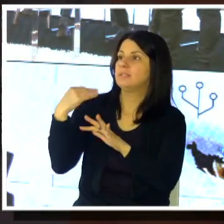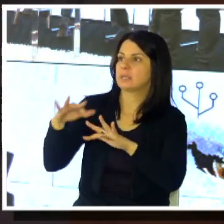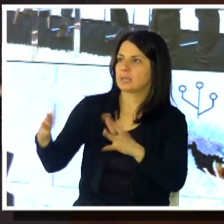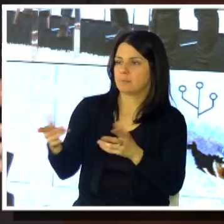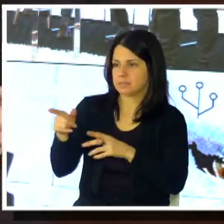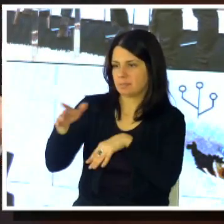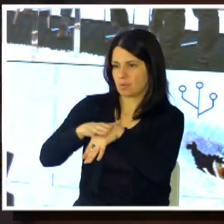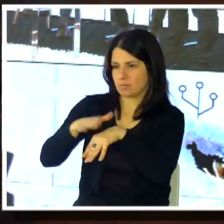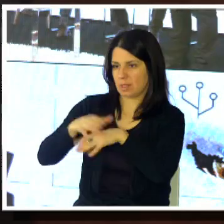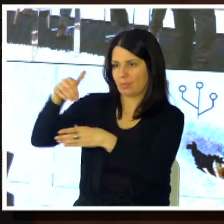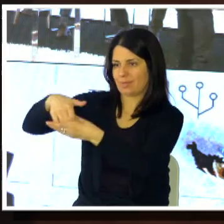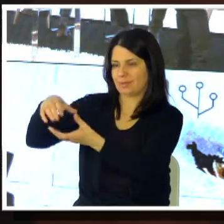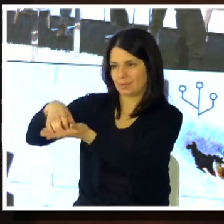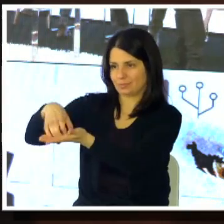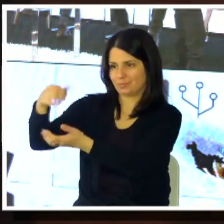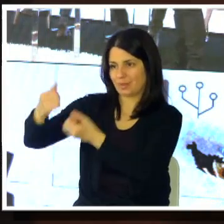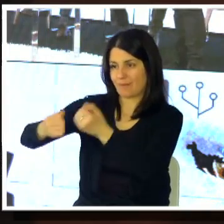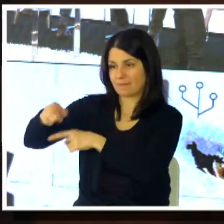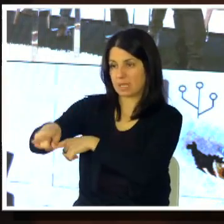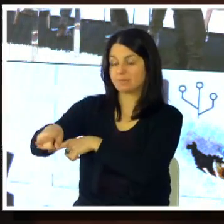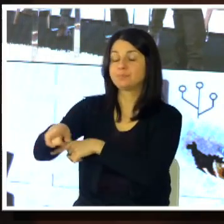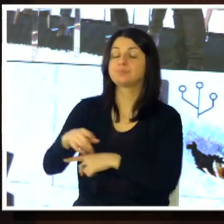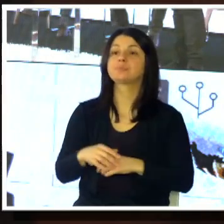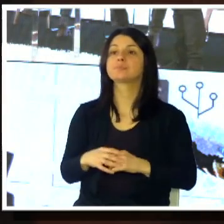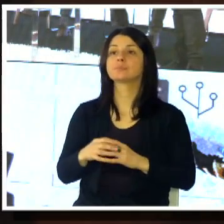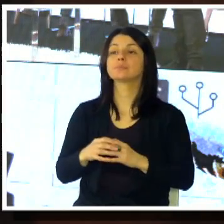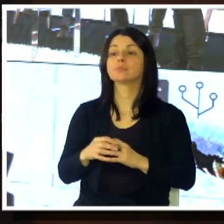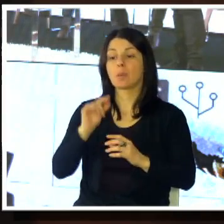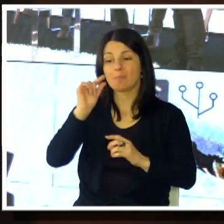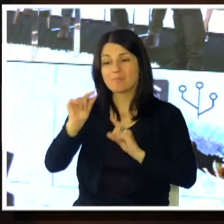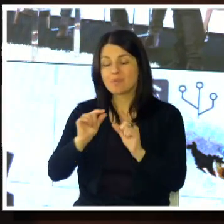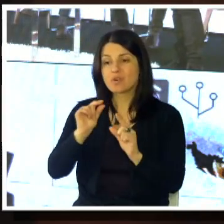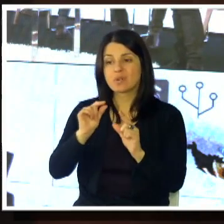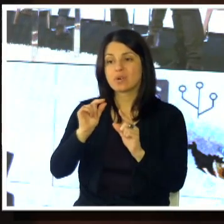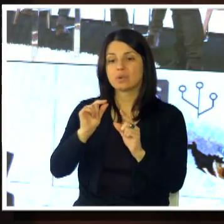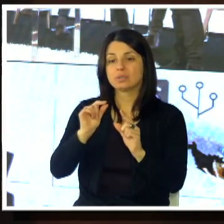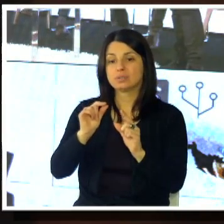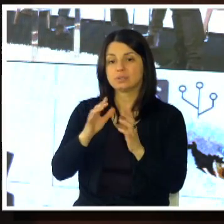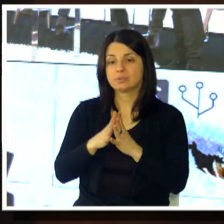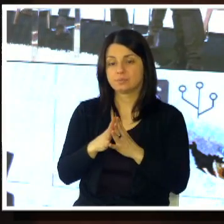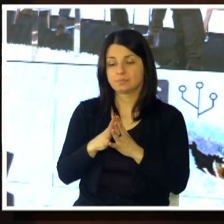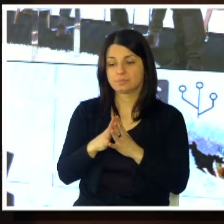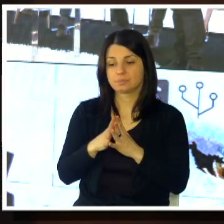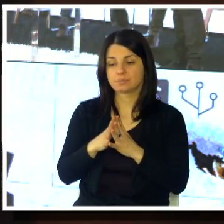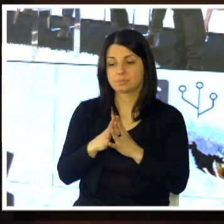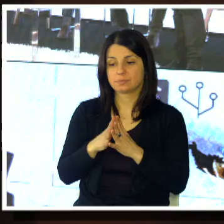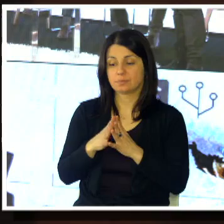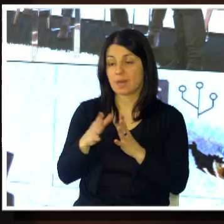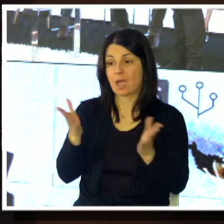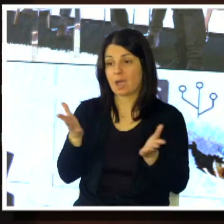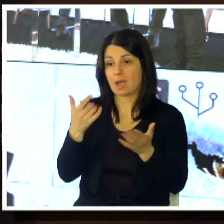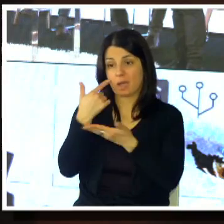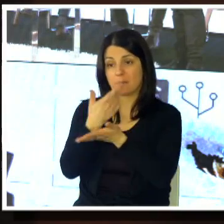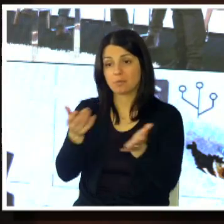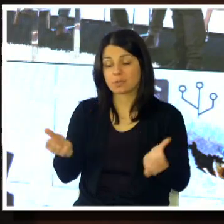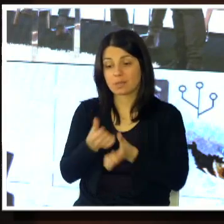momento. Un poco para traer a lo que estamos haciendo, el